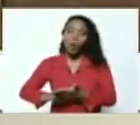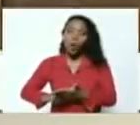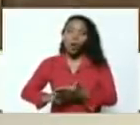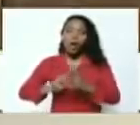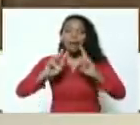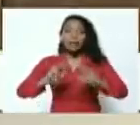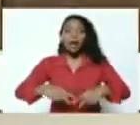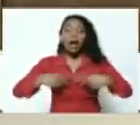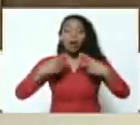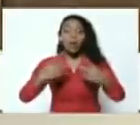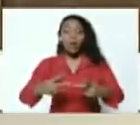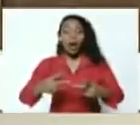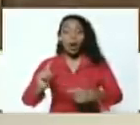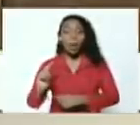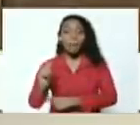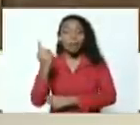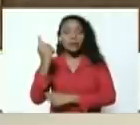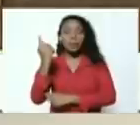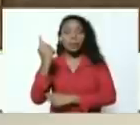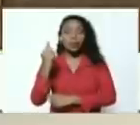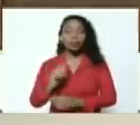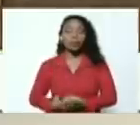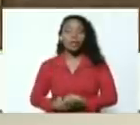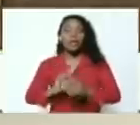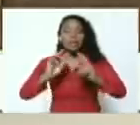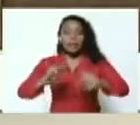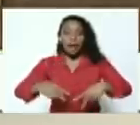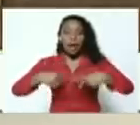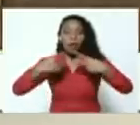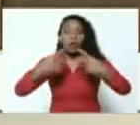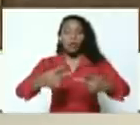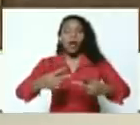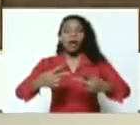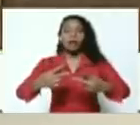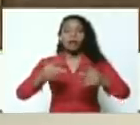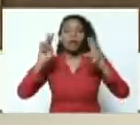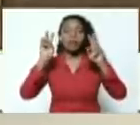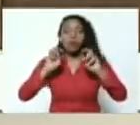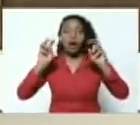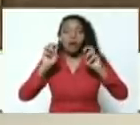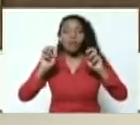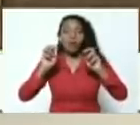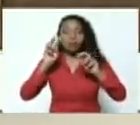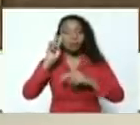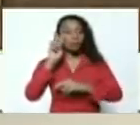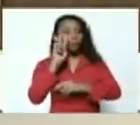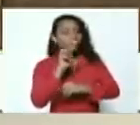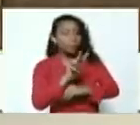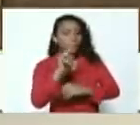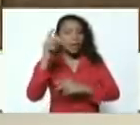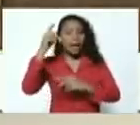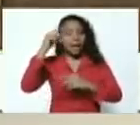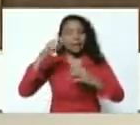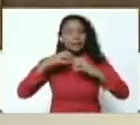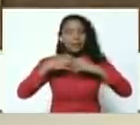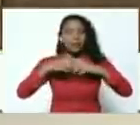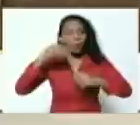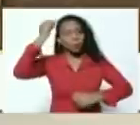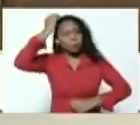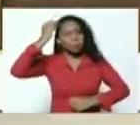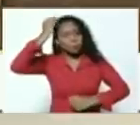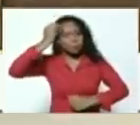renovar los principios, renovar la visión, el cerebro, el